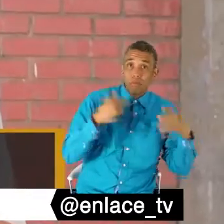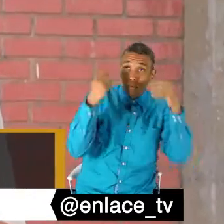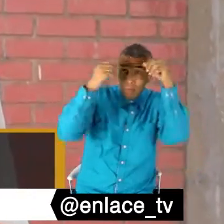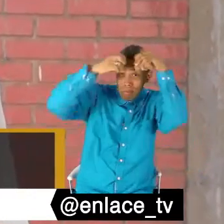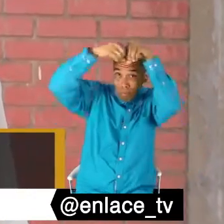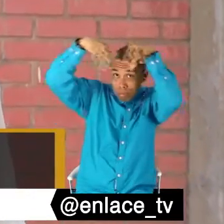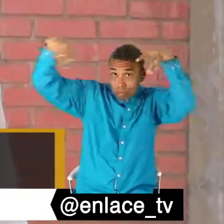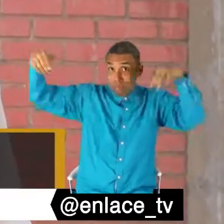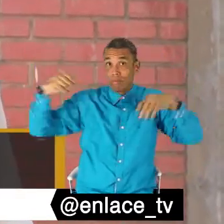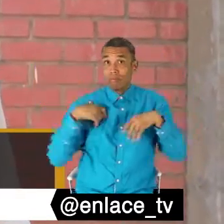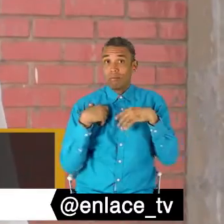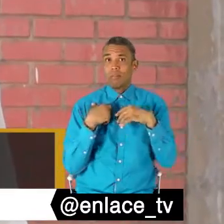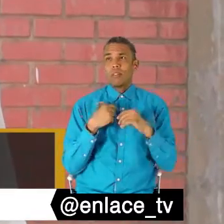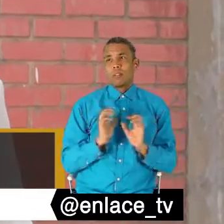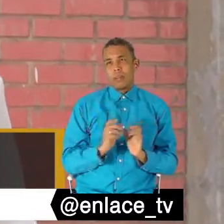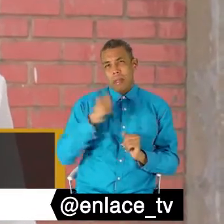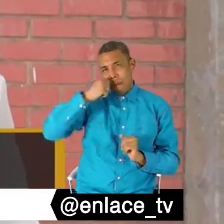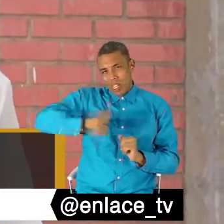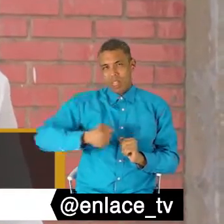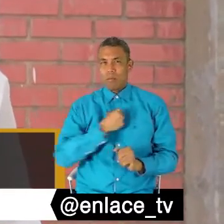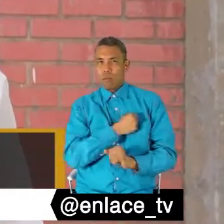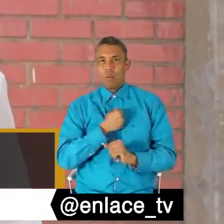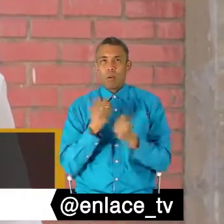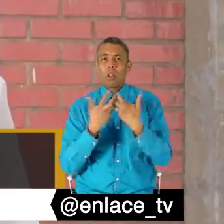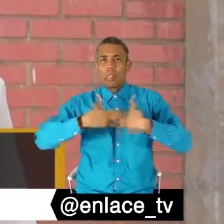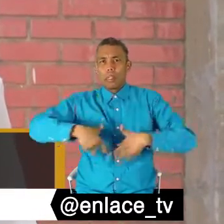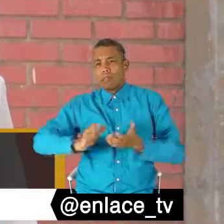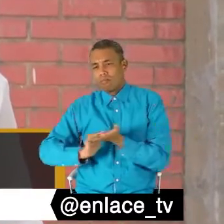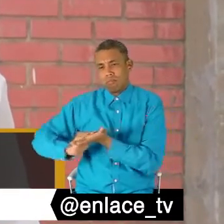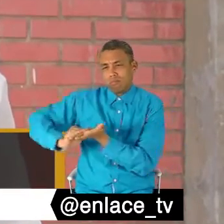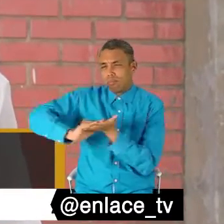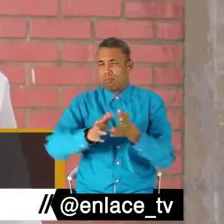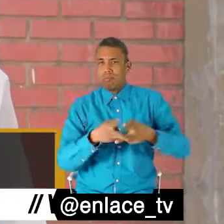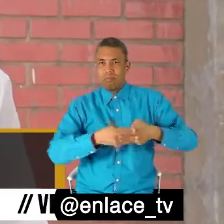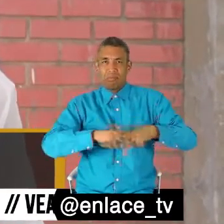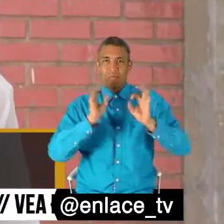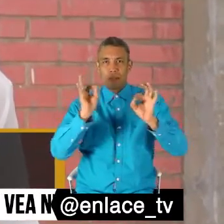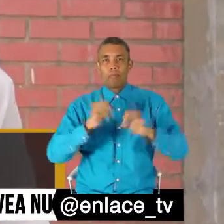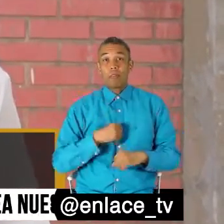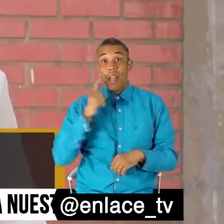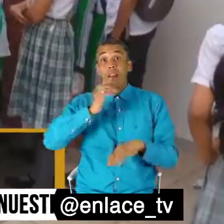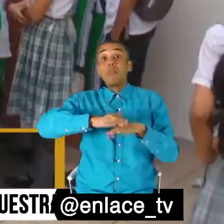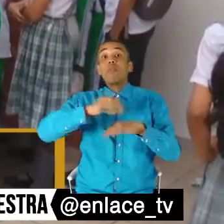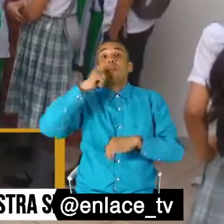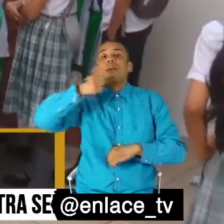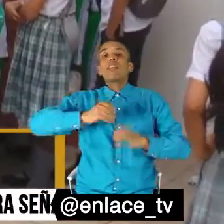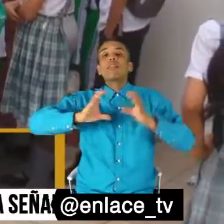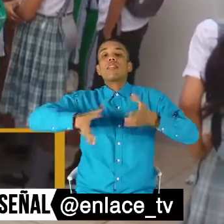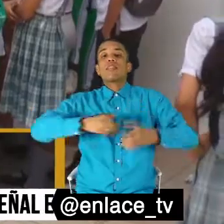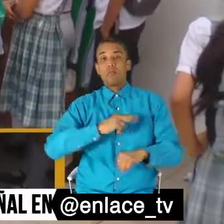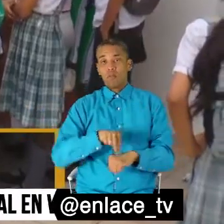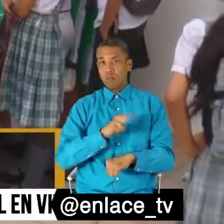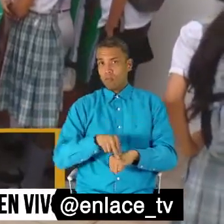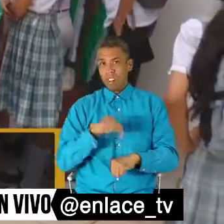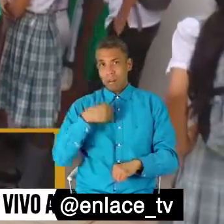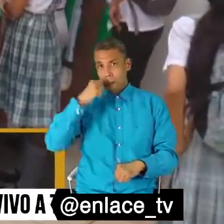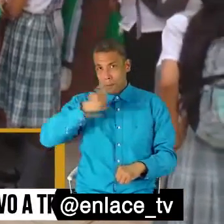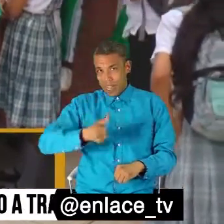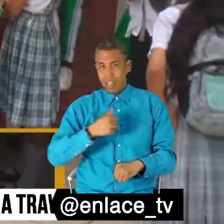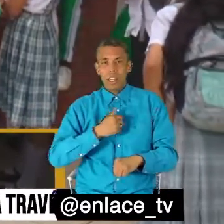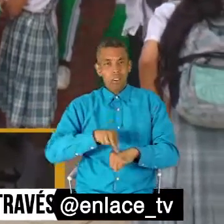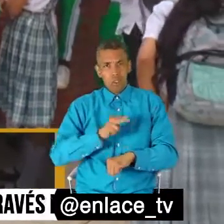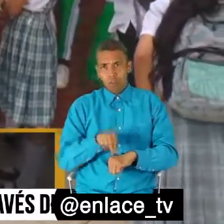día de mañana, si Dios quiere, retornaremos nuestras clases cada uno en su jornada normal y en su horario de clases. Las clases se tomarán desde mañana en